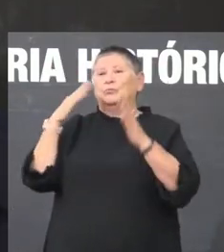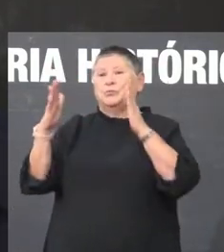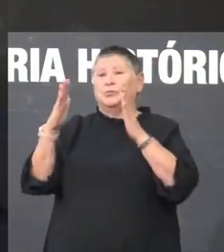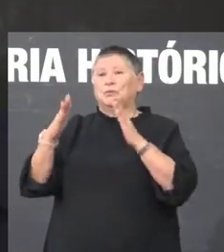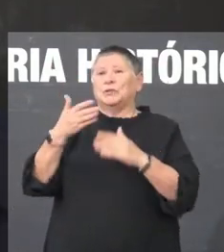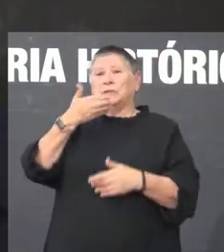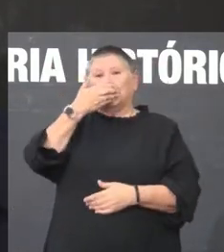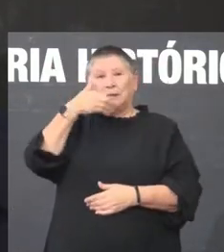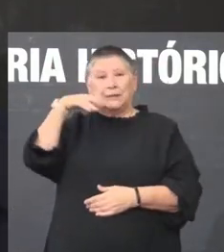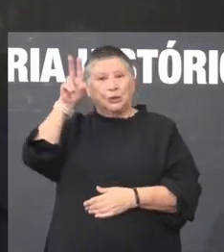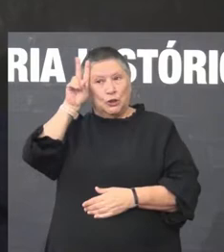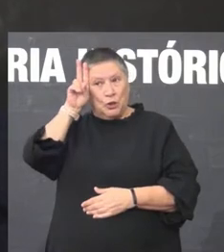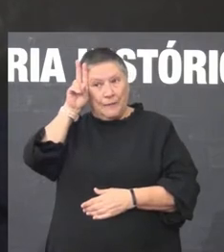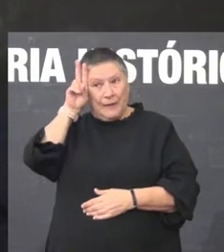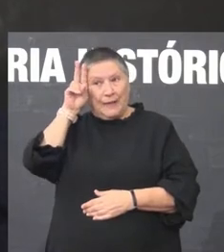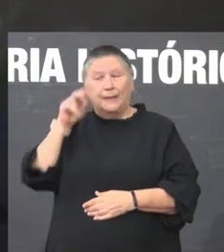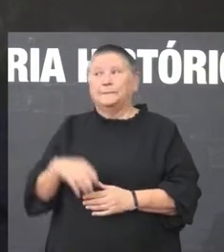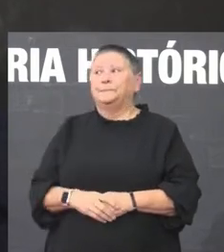Chequia y Eslovaquia,